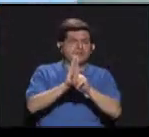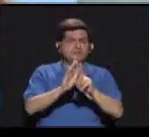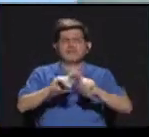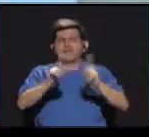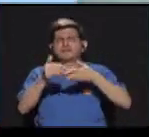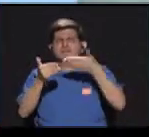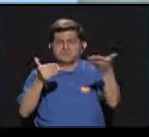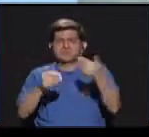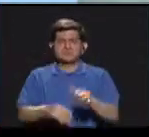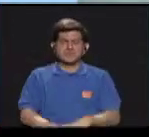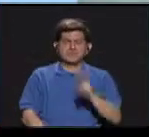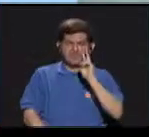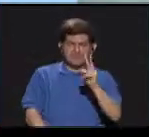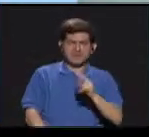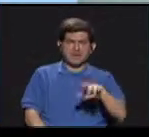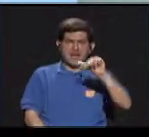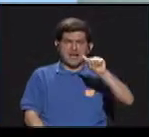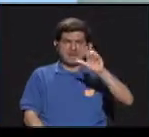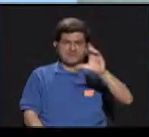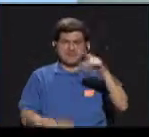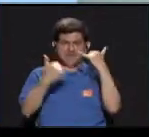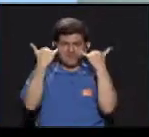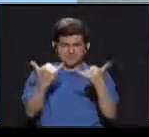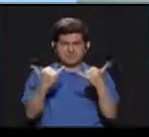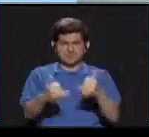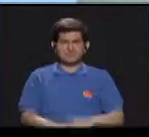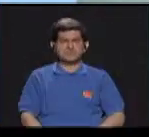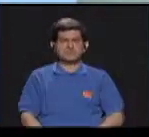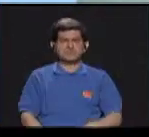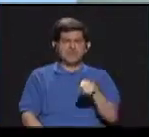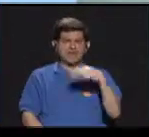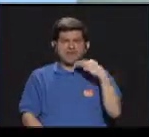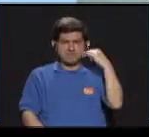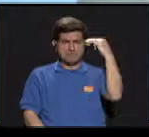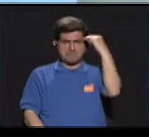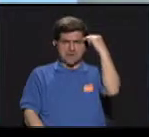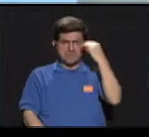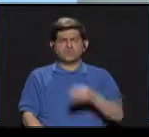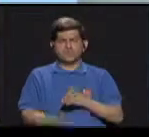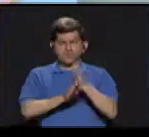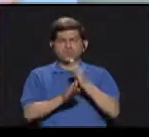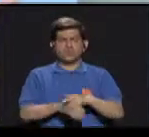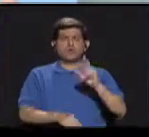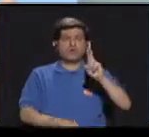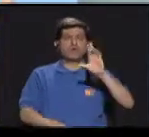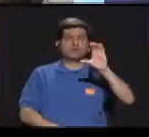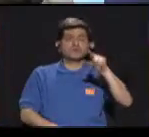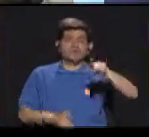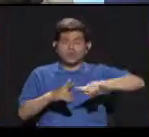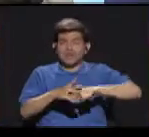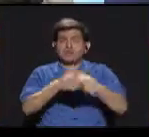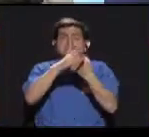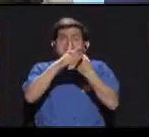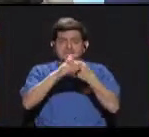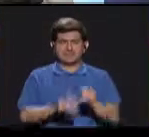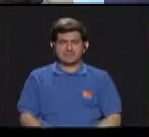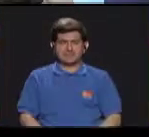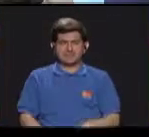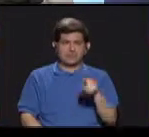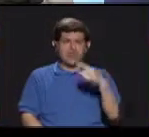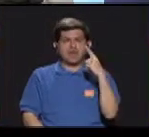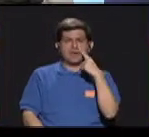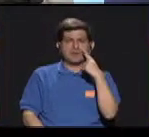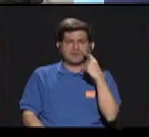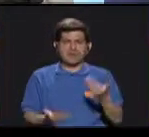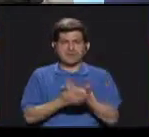leyes y demás. Y vemos a Alfredo Catania ya maduro, en la madurez de su carrera, y a una Rocío Carranza que recién inicia. Entonces,